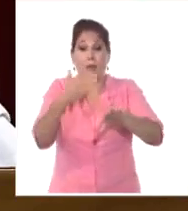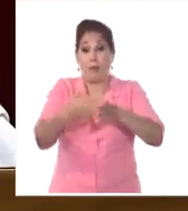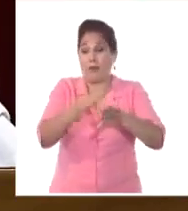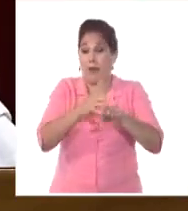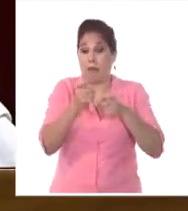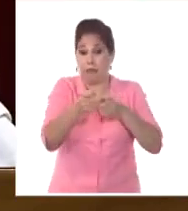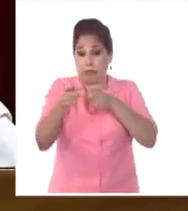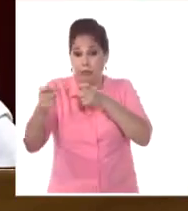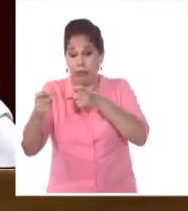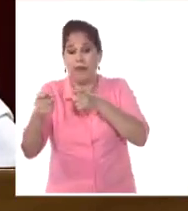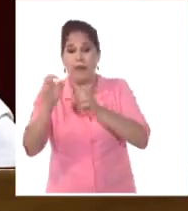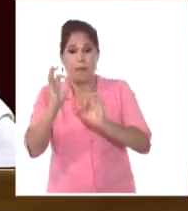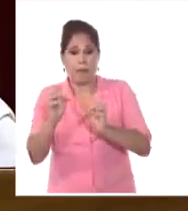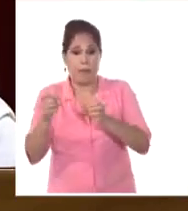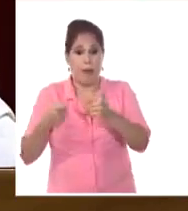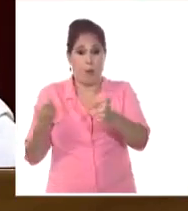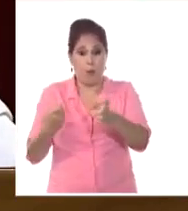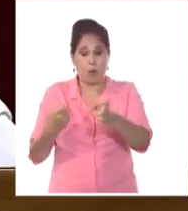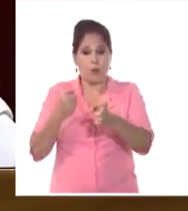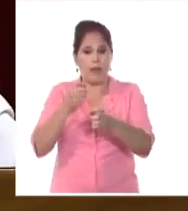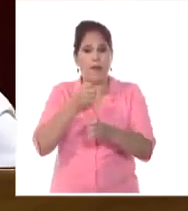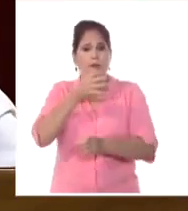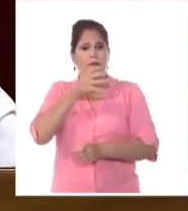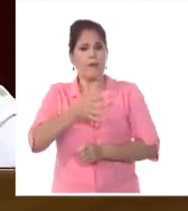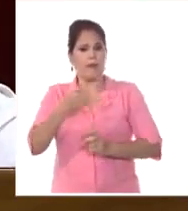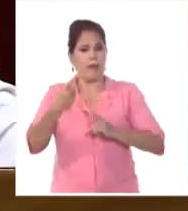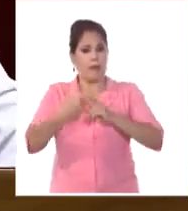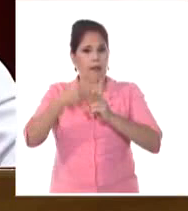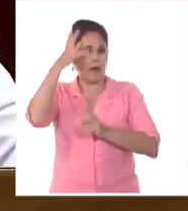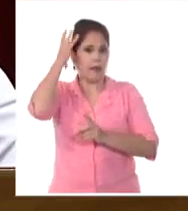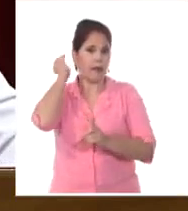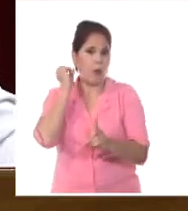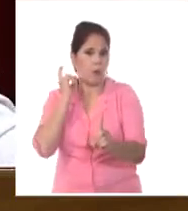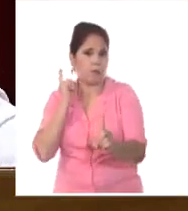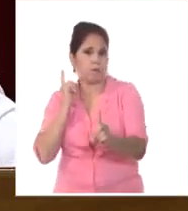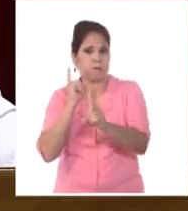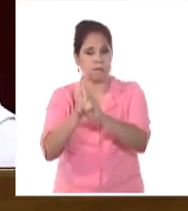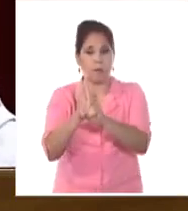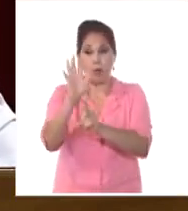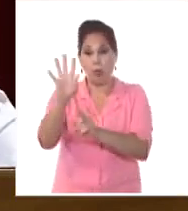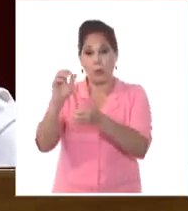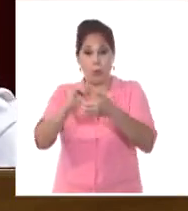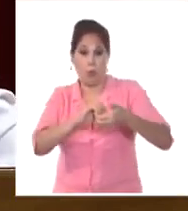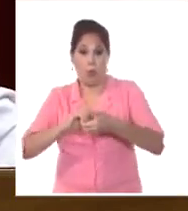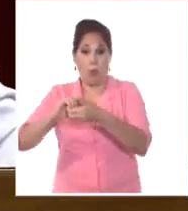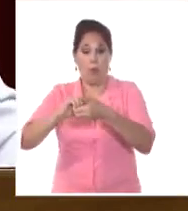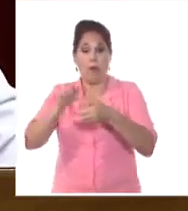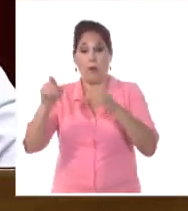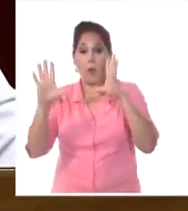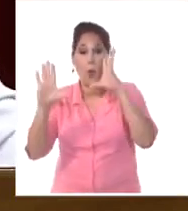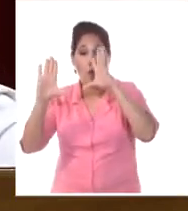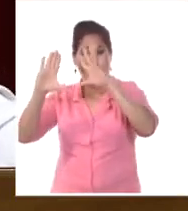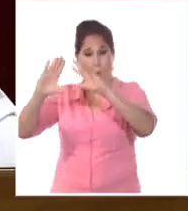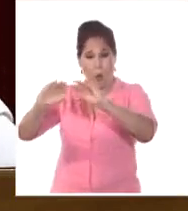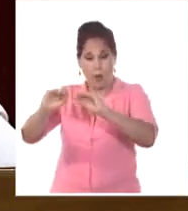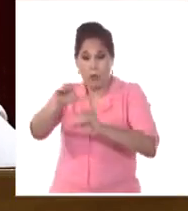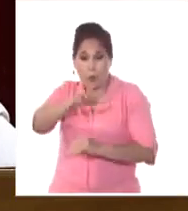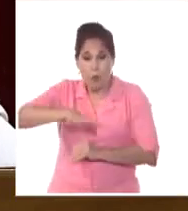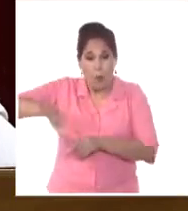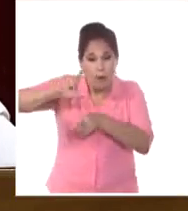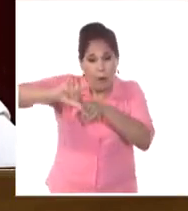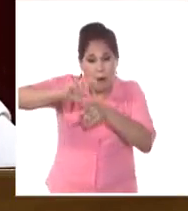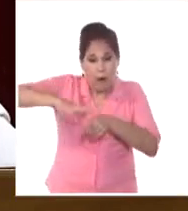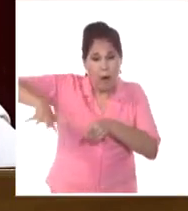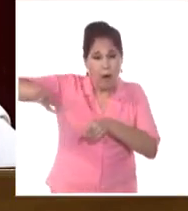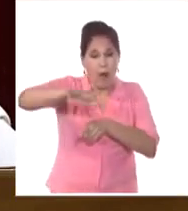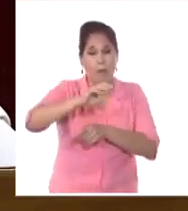fuego de alegría de Pío, Fidel se reencuentra con su hermano Raúl y otros 4 compañeros en medio de la noche y en un lugar remoto conocido